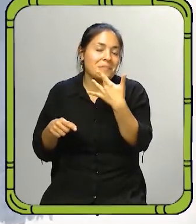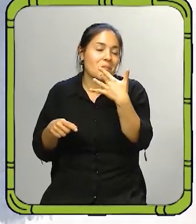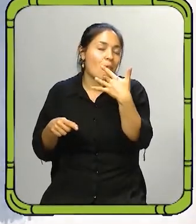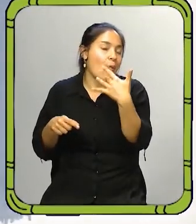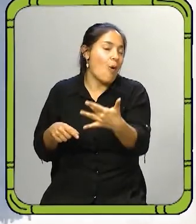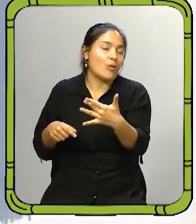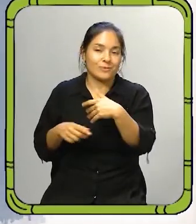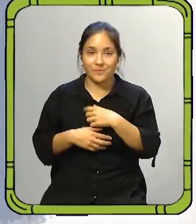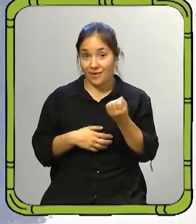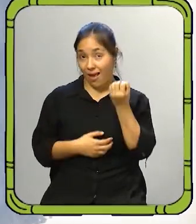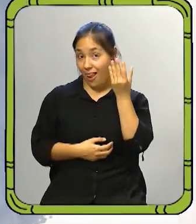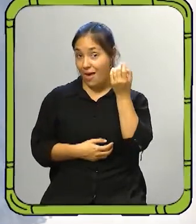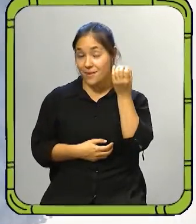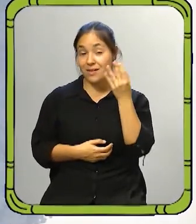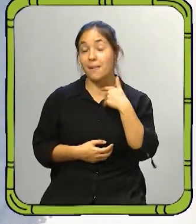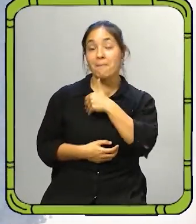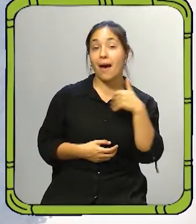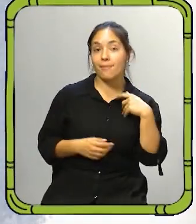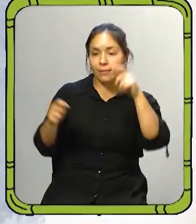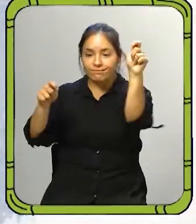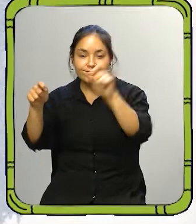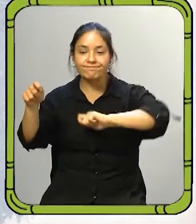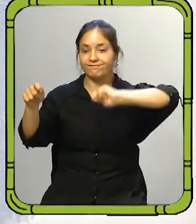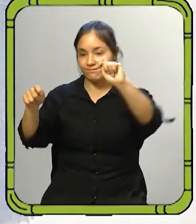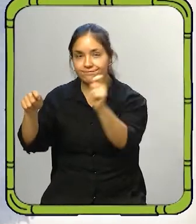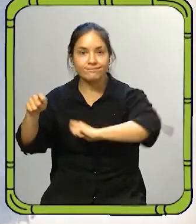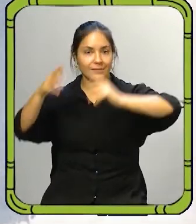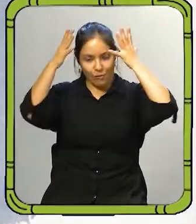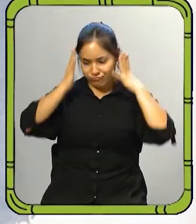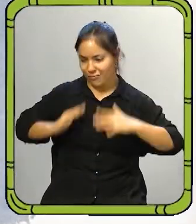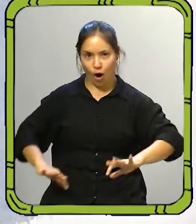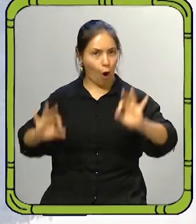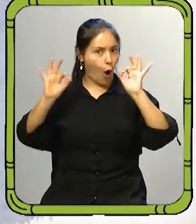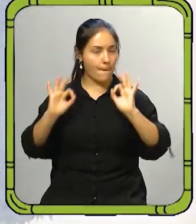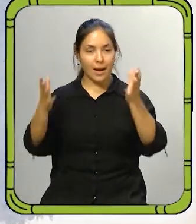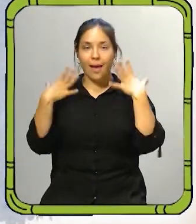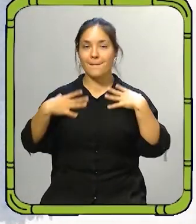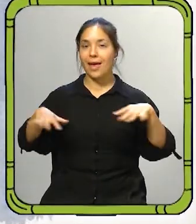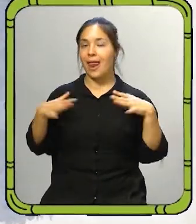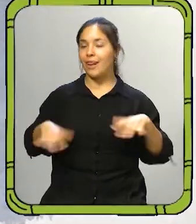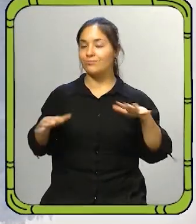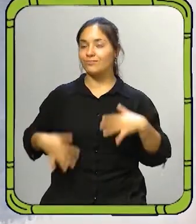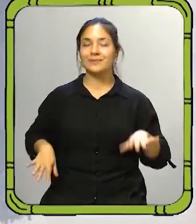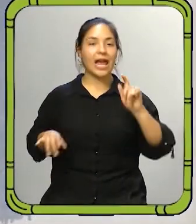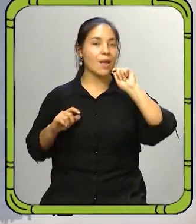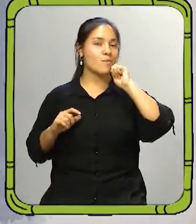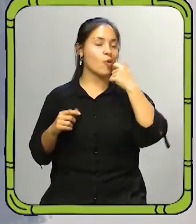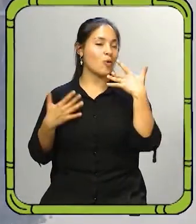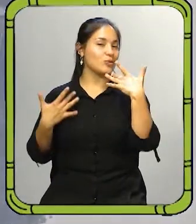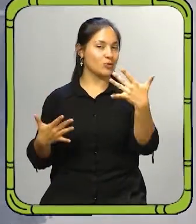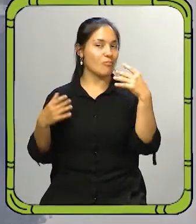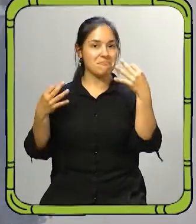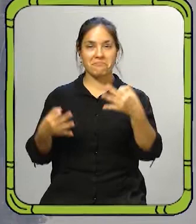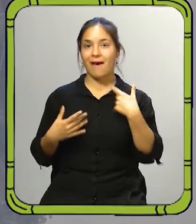Cada mañana su mamá lo cepillaba desde las orejas hasta la punta de la cola. Y su pelaje quedaba fantástico,